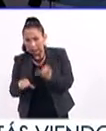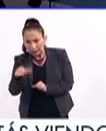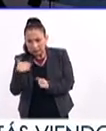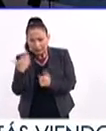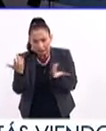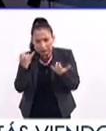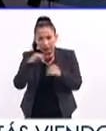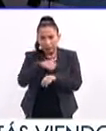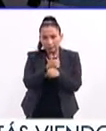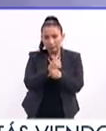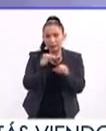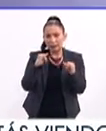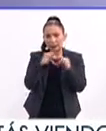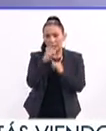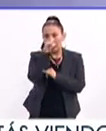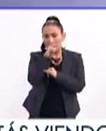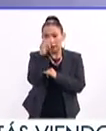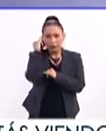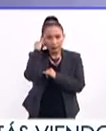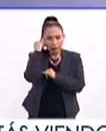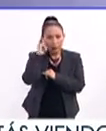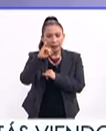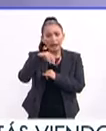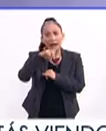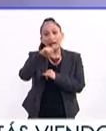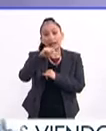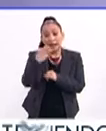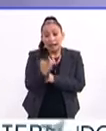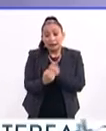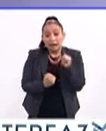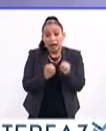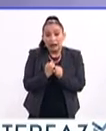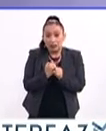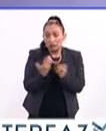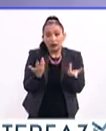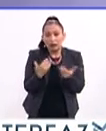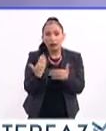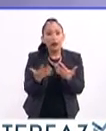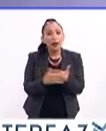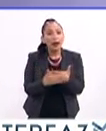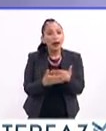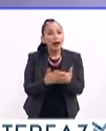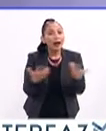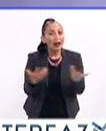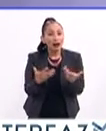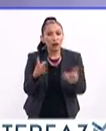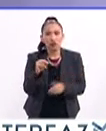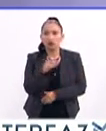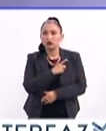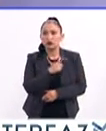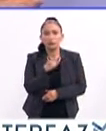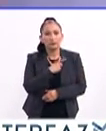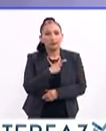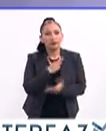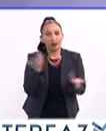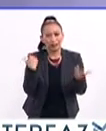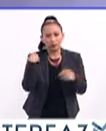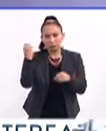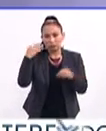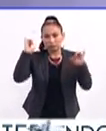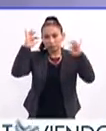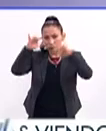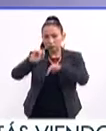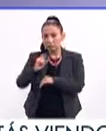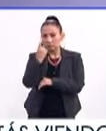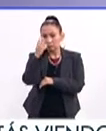2005 se crea el Instituto Nacional de Lenguas Indígenas, pero este año se van a llevar a cabo no solamente el evento, el